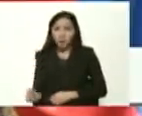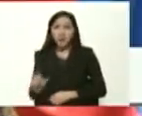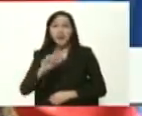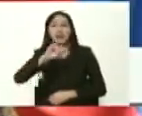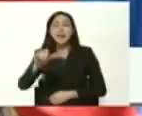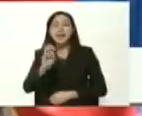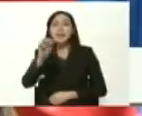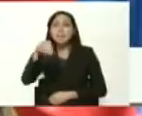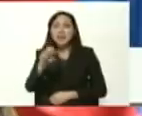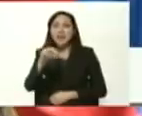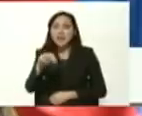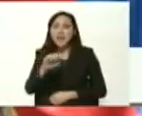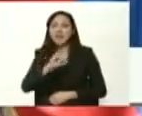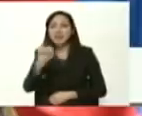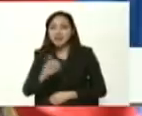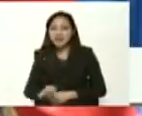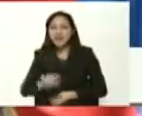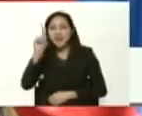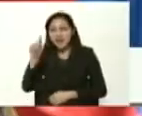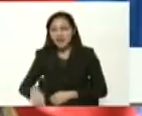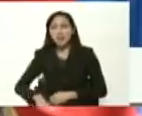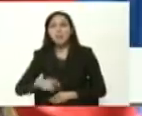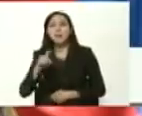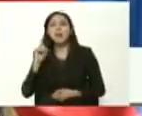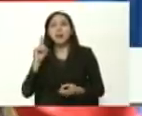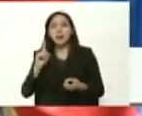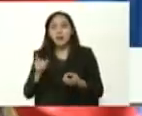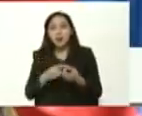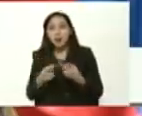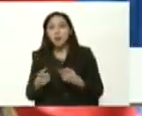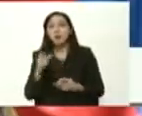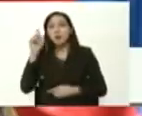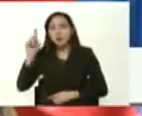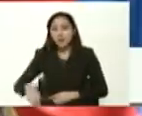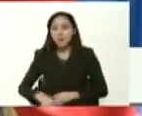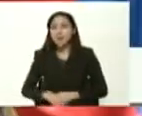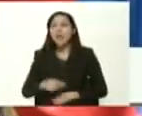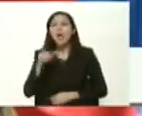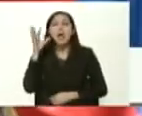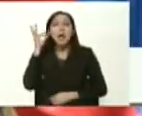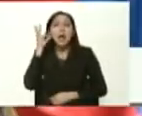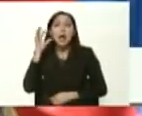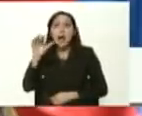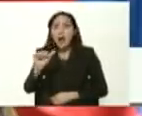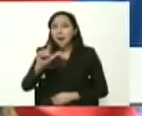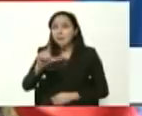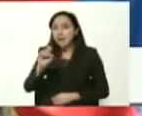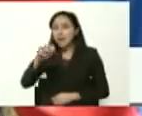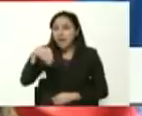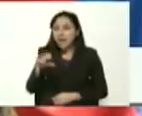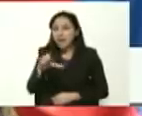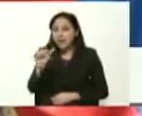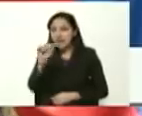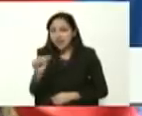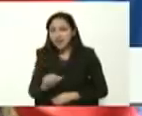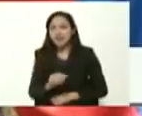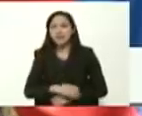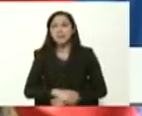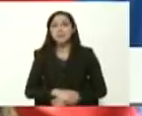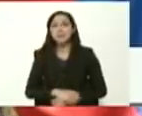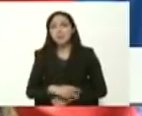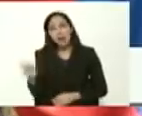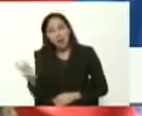Jiménez como su pareja sentimental, Amelis Araceli Cabrera Gómez,